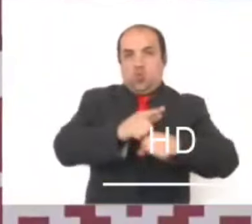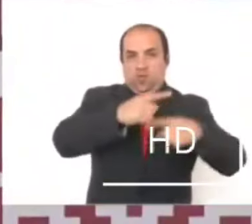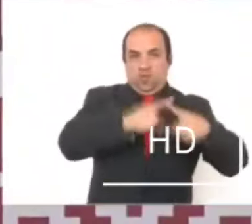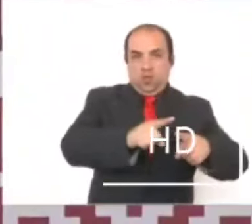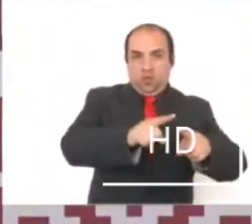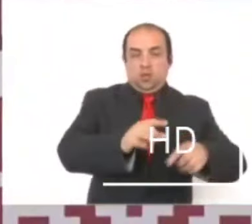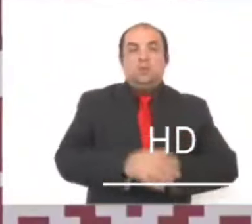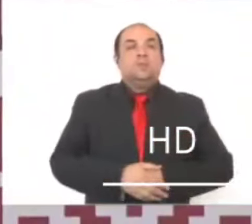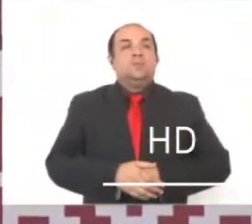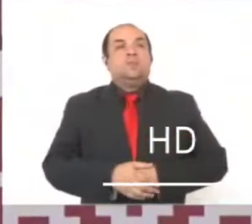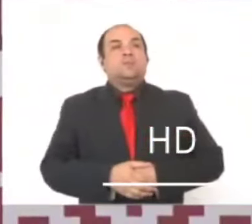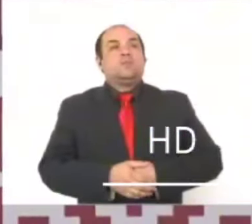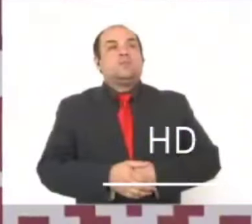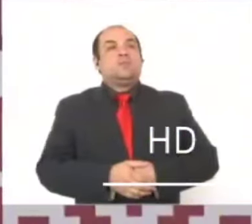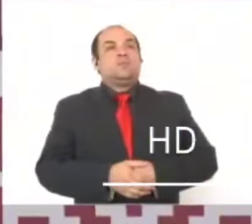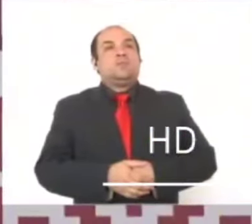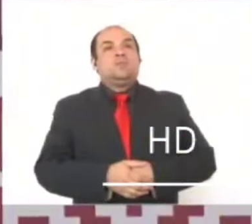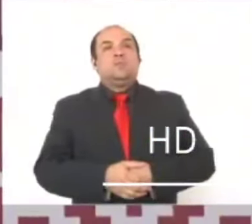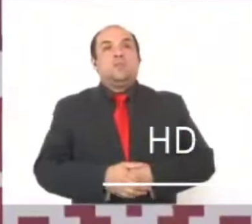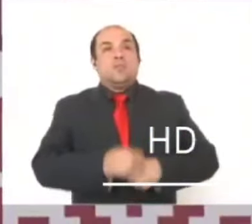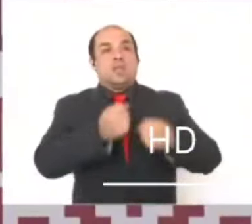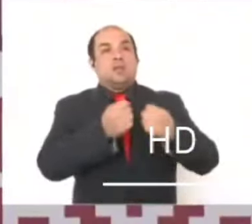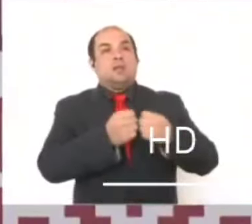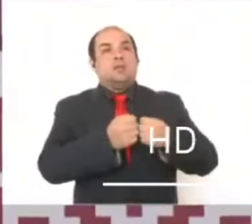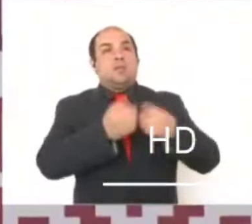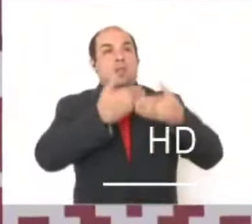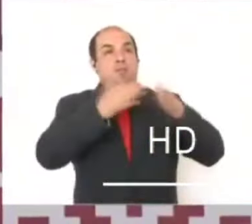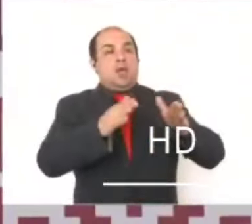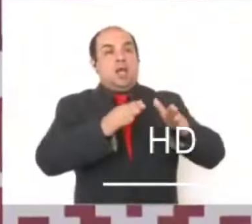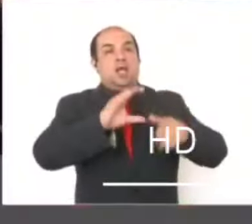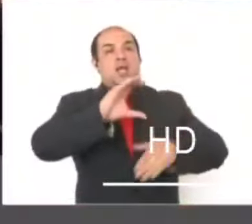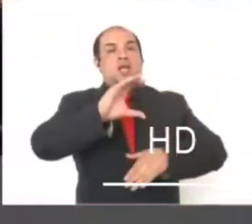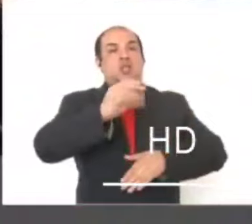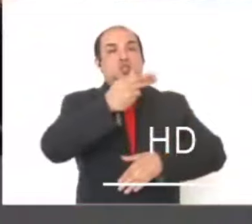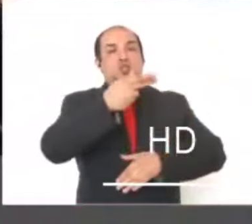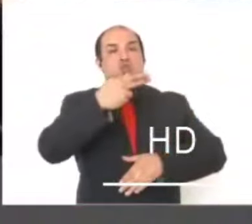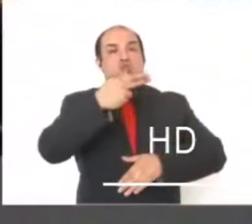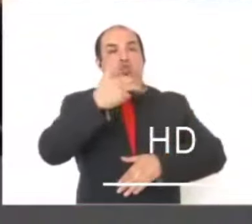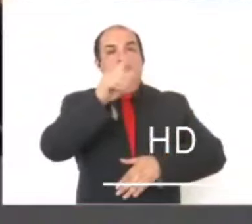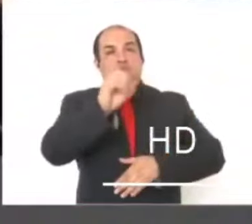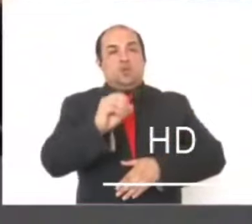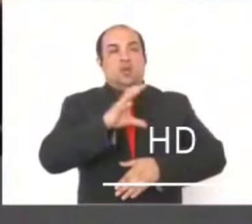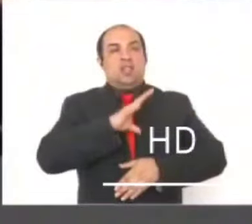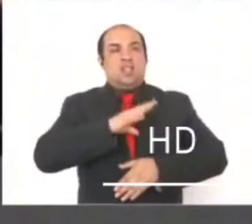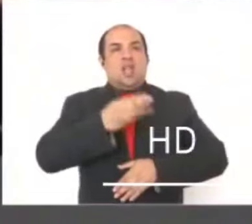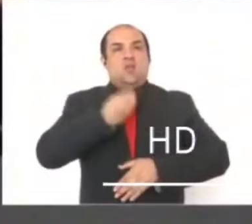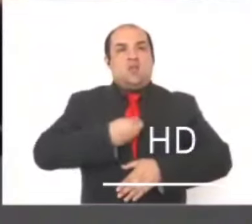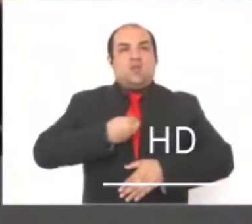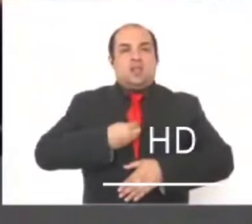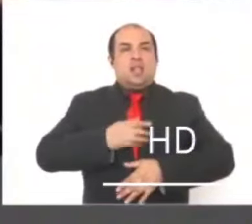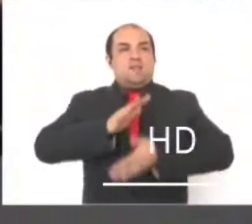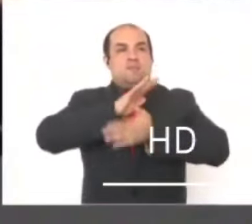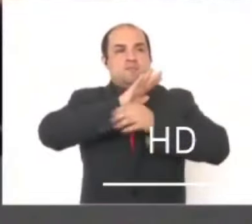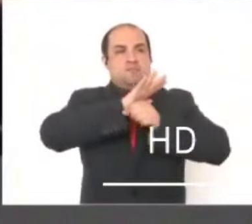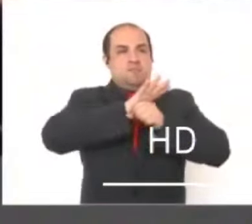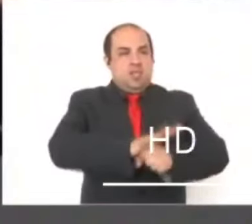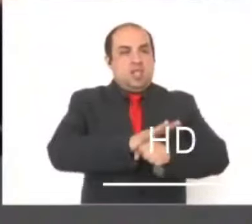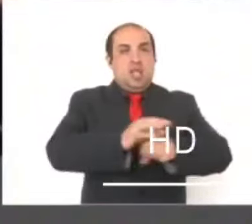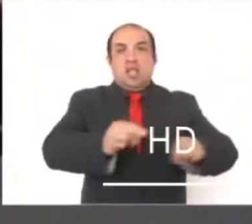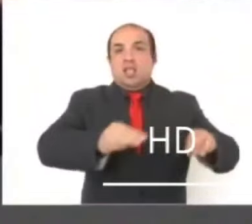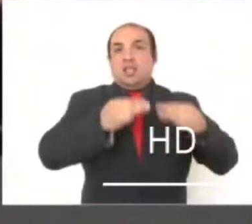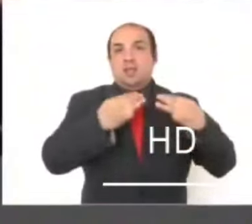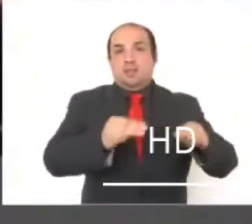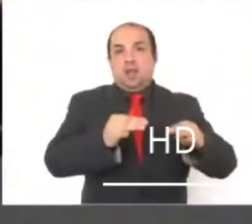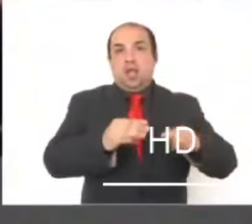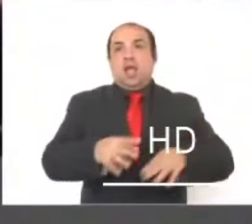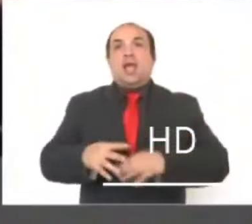se crea en la resistencia frente a las presiones del mercado y del Estado.